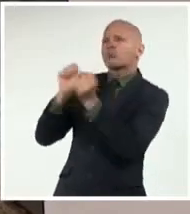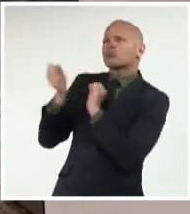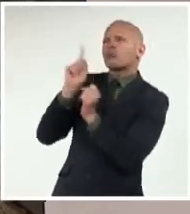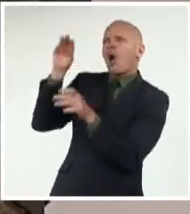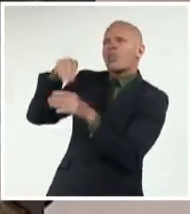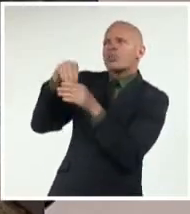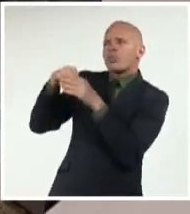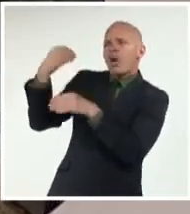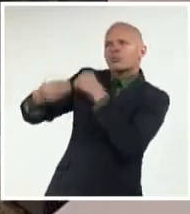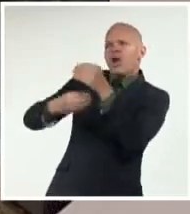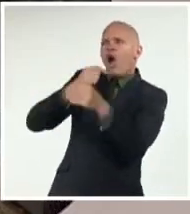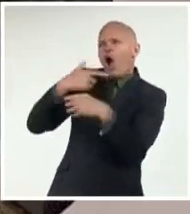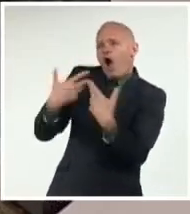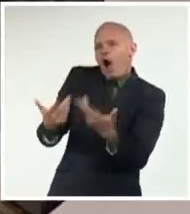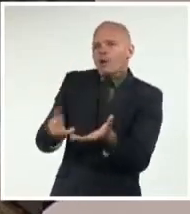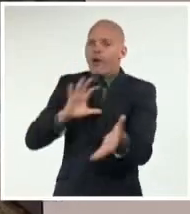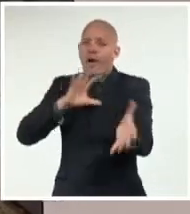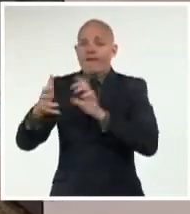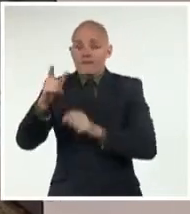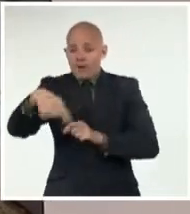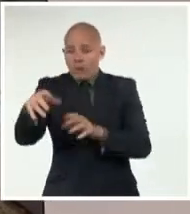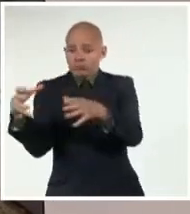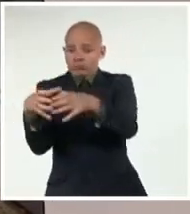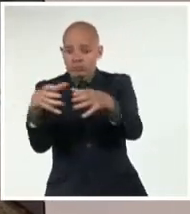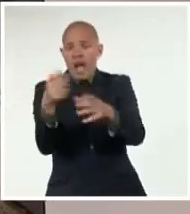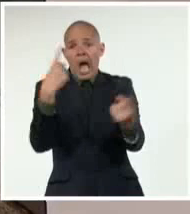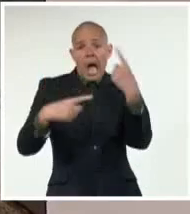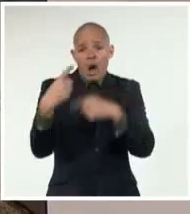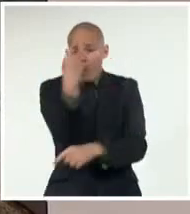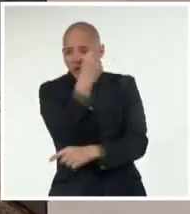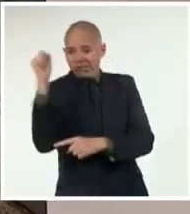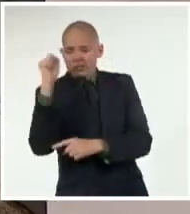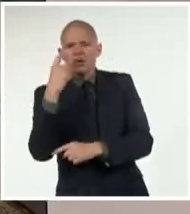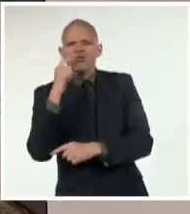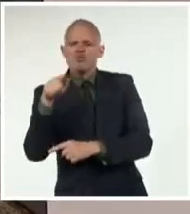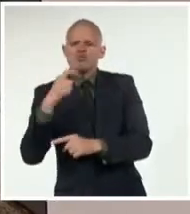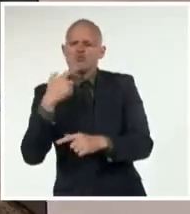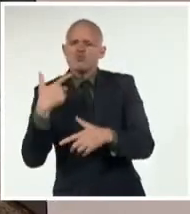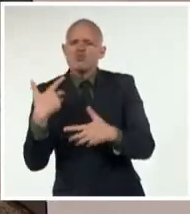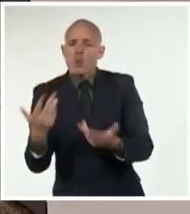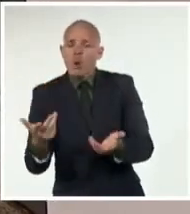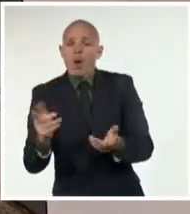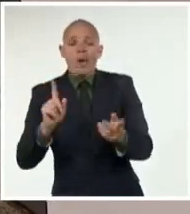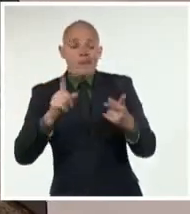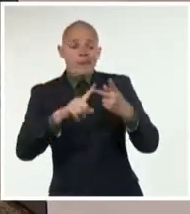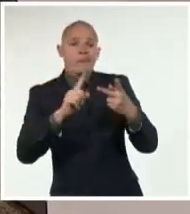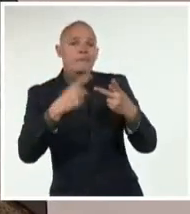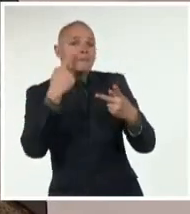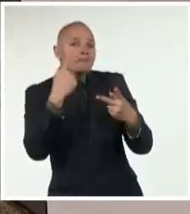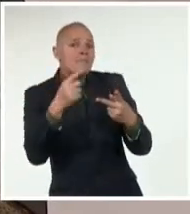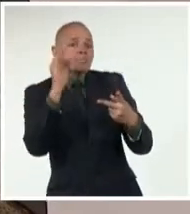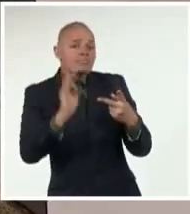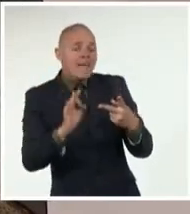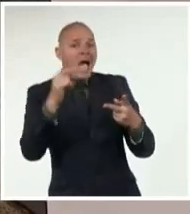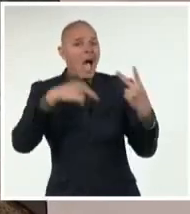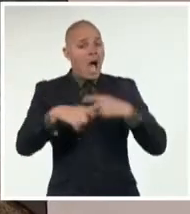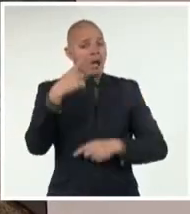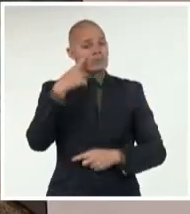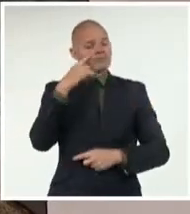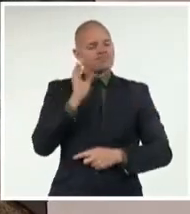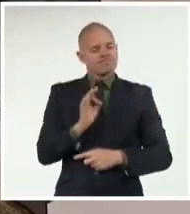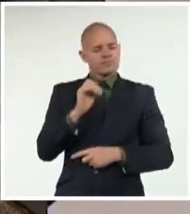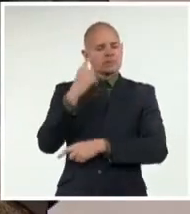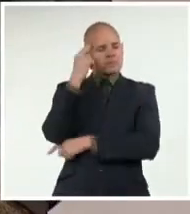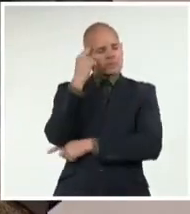lucha, y al mismo tiempo asumir que la ideología de la transformación socialista es el marxismo crítico por su